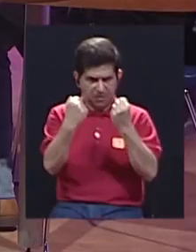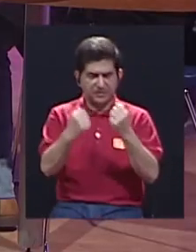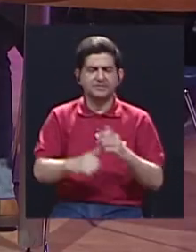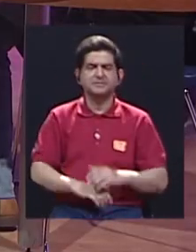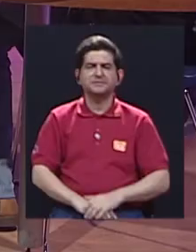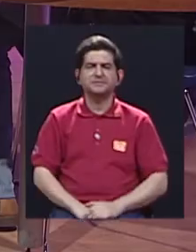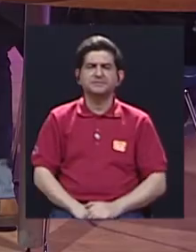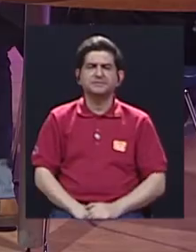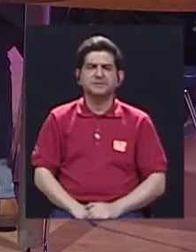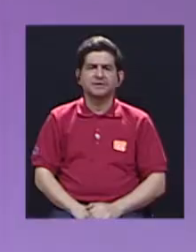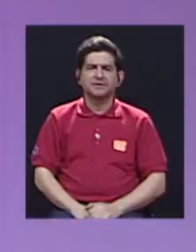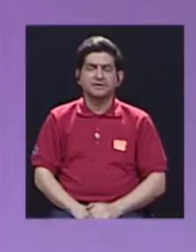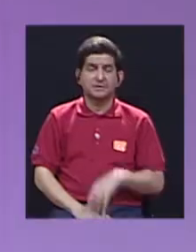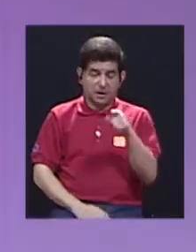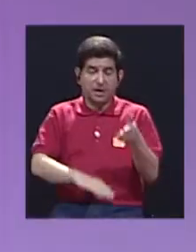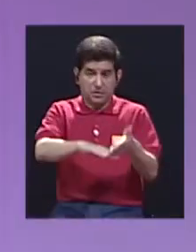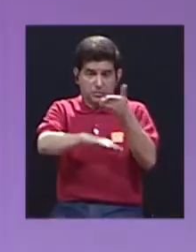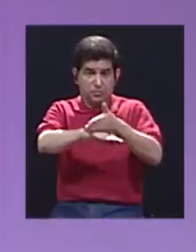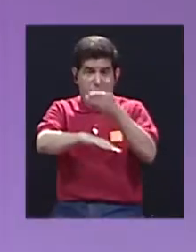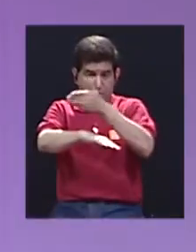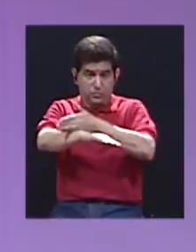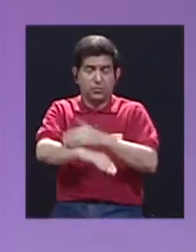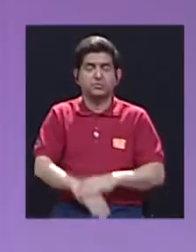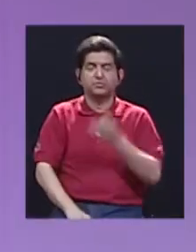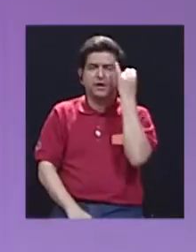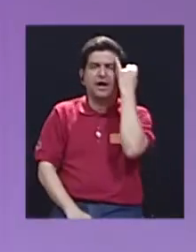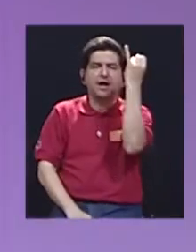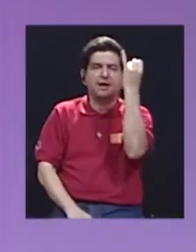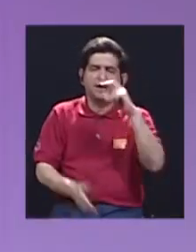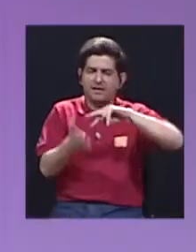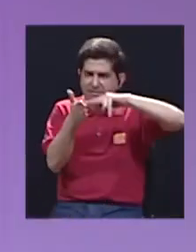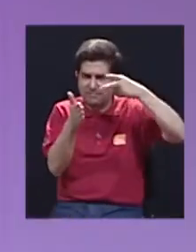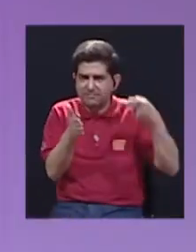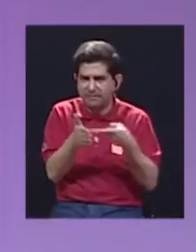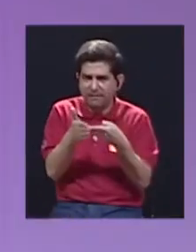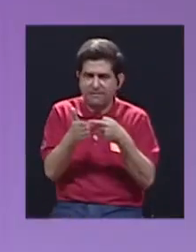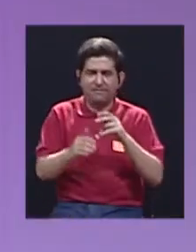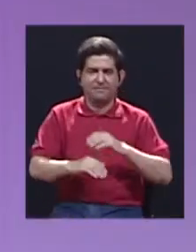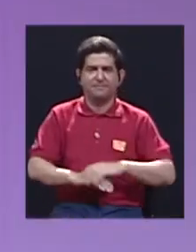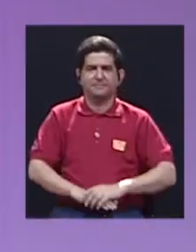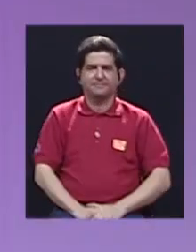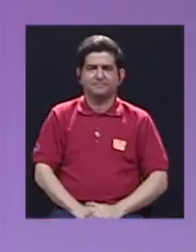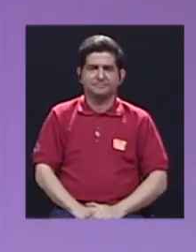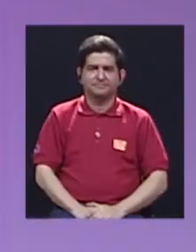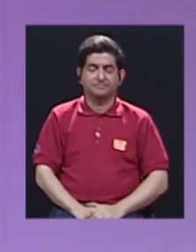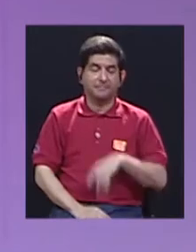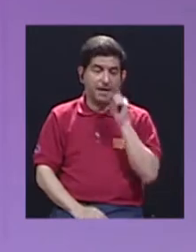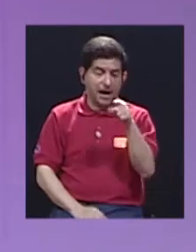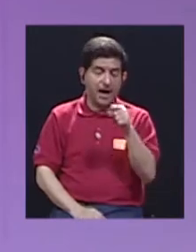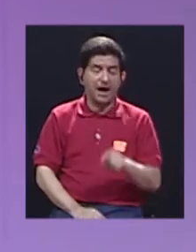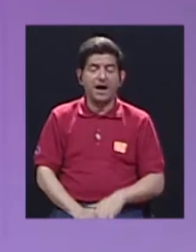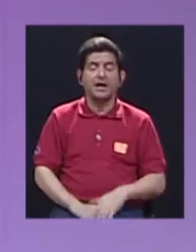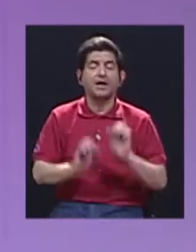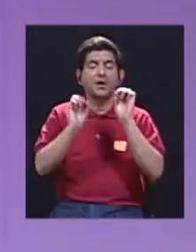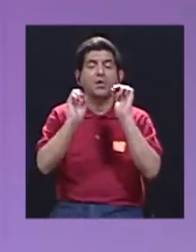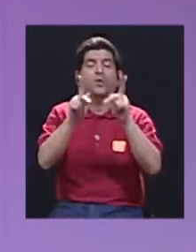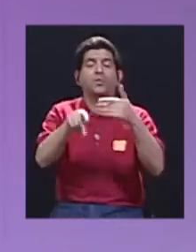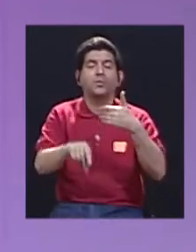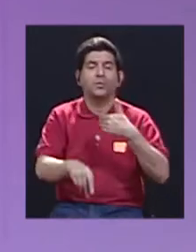mucha... avanzada mucha y de mucha conceptualización, que es, pues ahí se prestaría